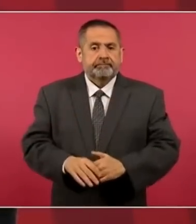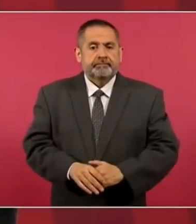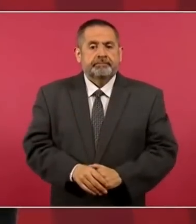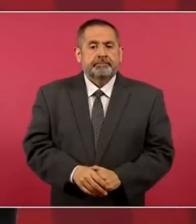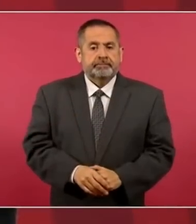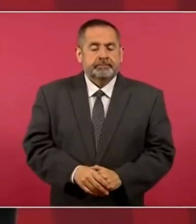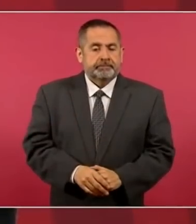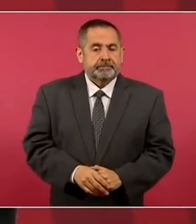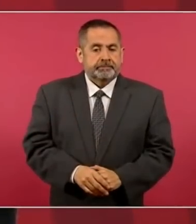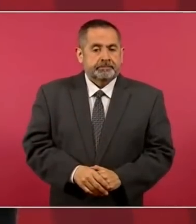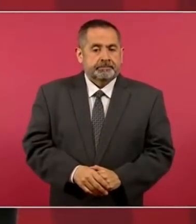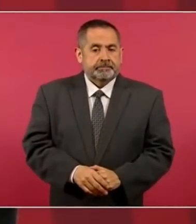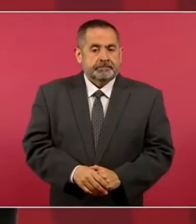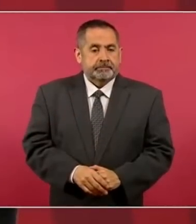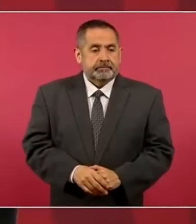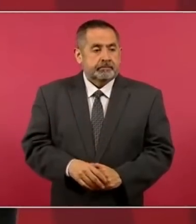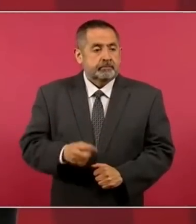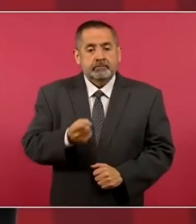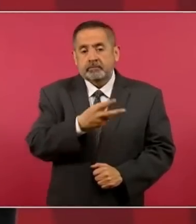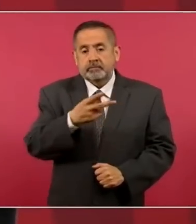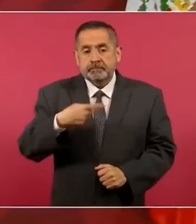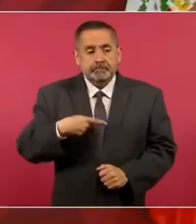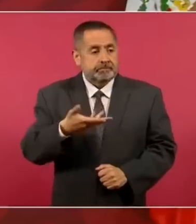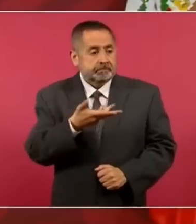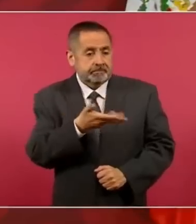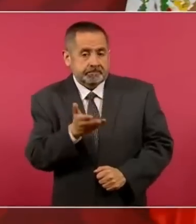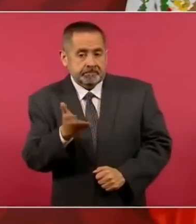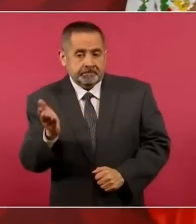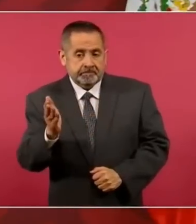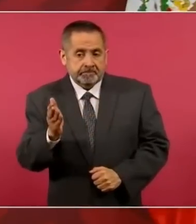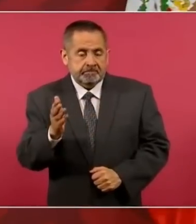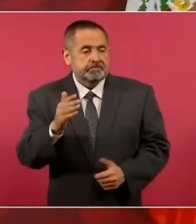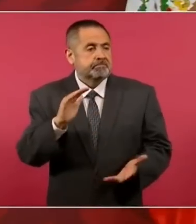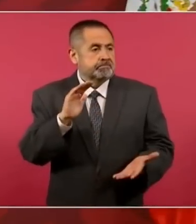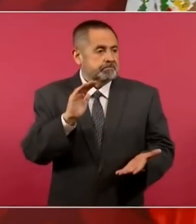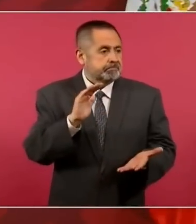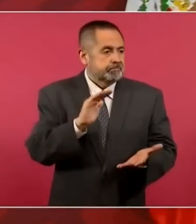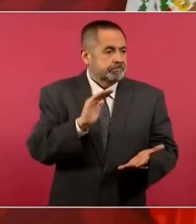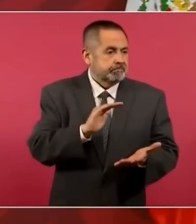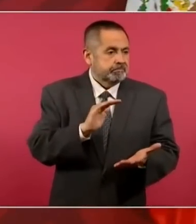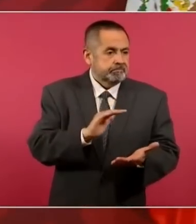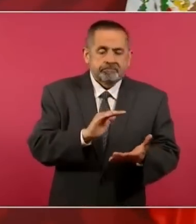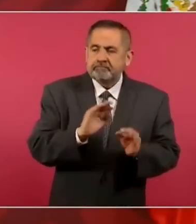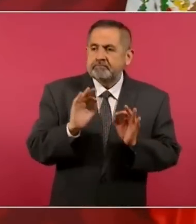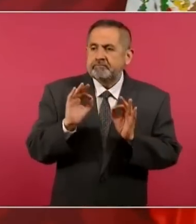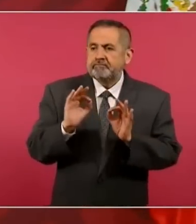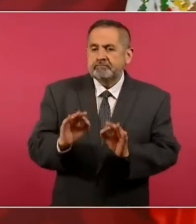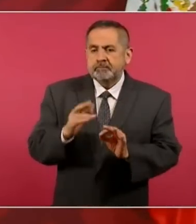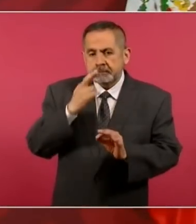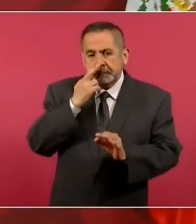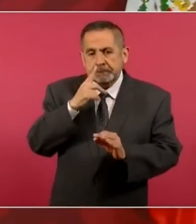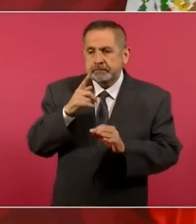Las tasas de desempleo son de las más bajas en el país.